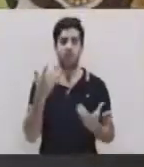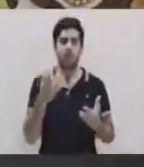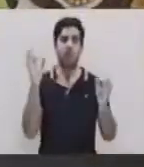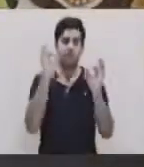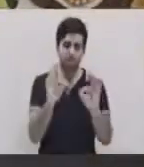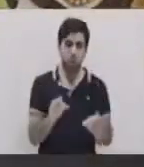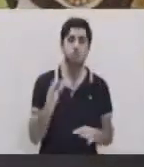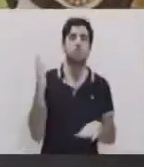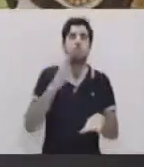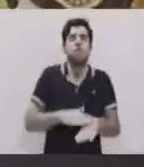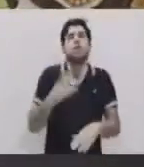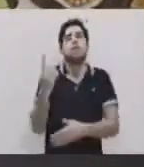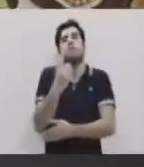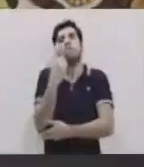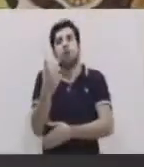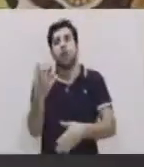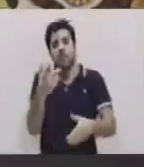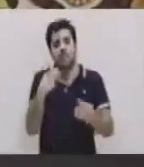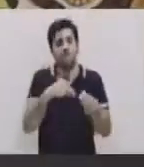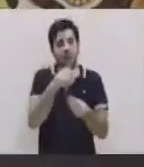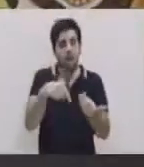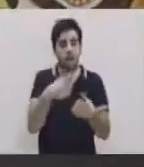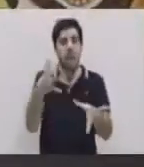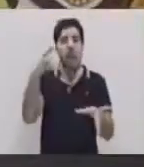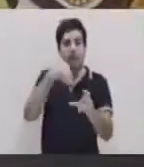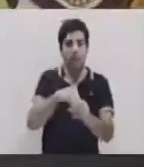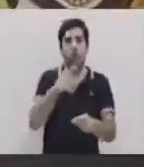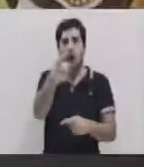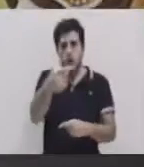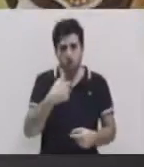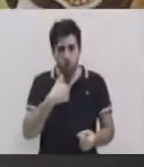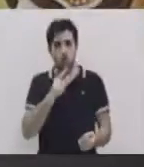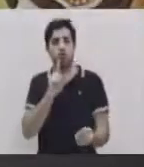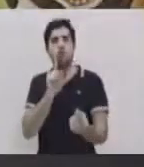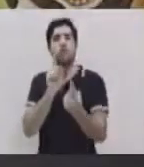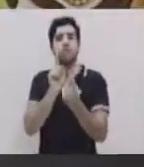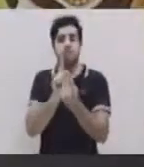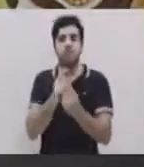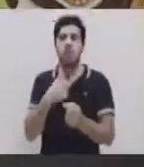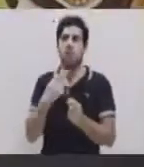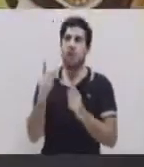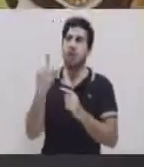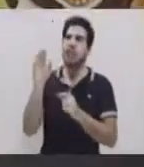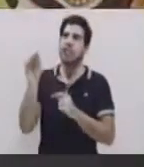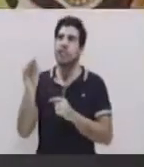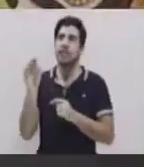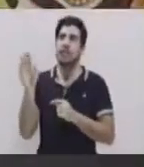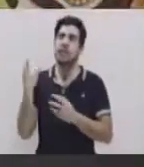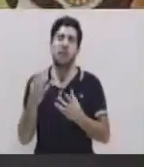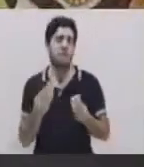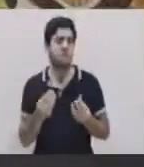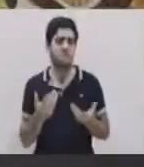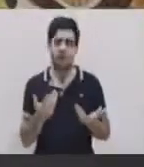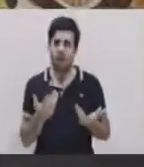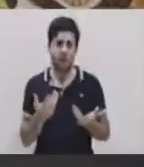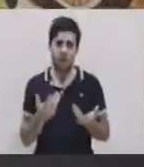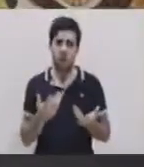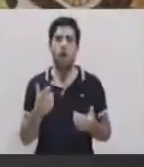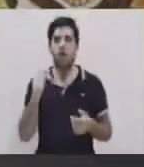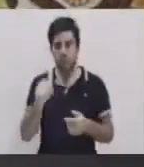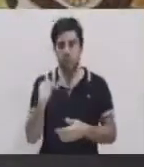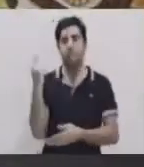cosas primordiales en una familia, el poder acercarnos sin miedo y poder hablar, ¿verdad? Eso es algo,